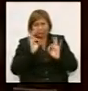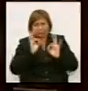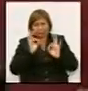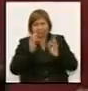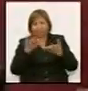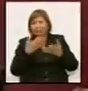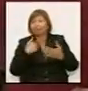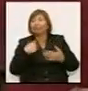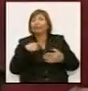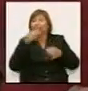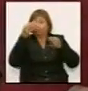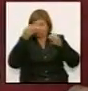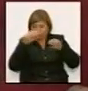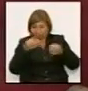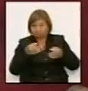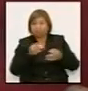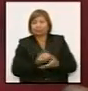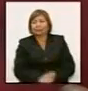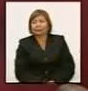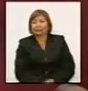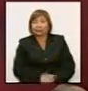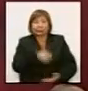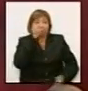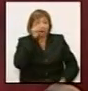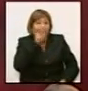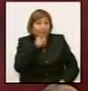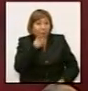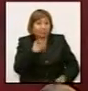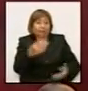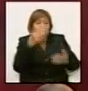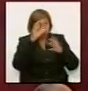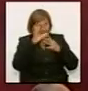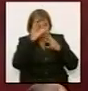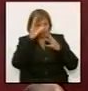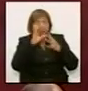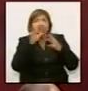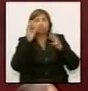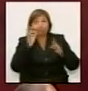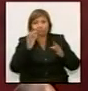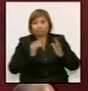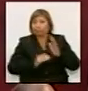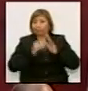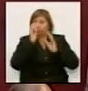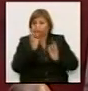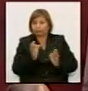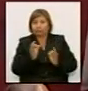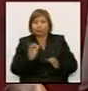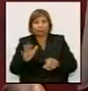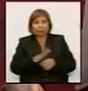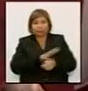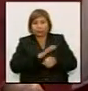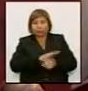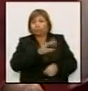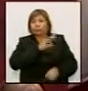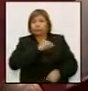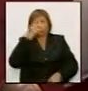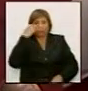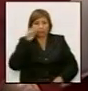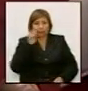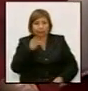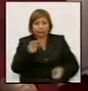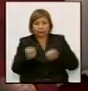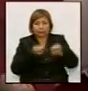Nosotros consideramos que usted tiene las categorías y méritos suficientes para presidir